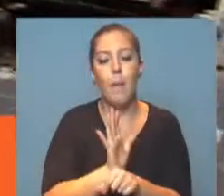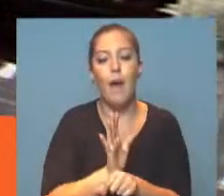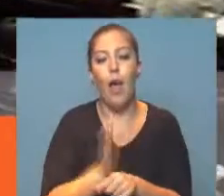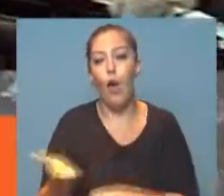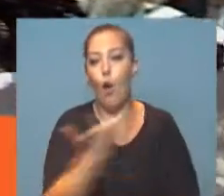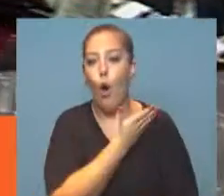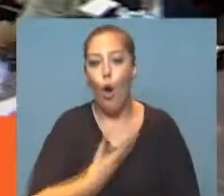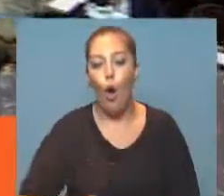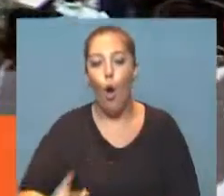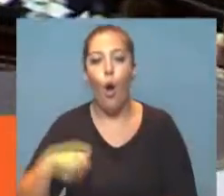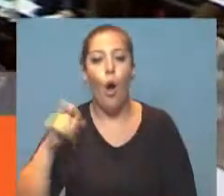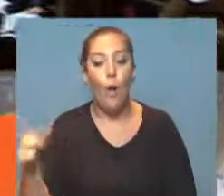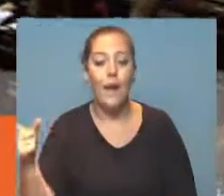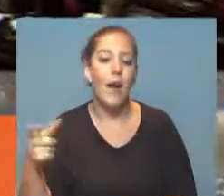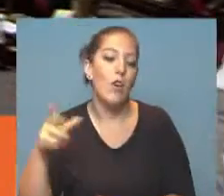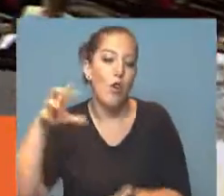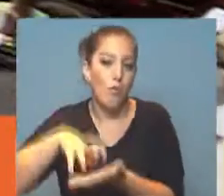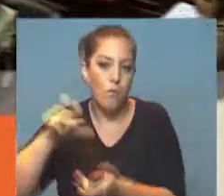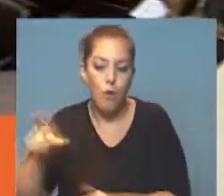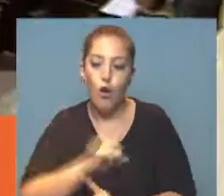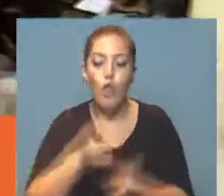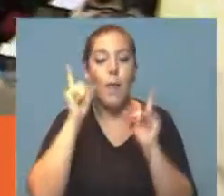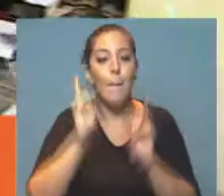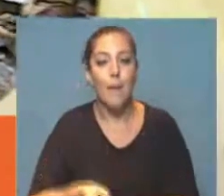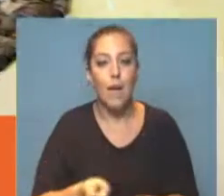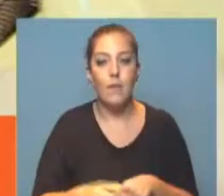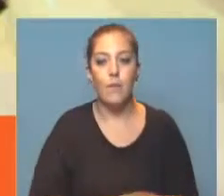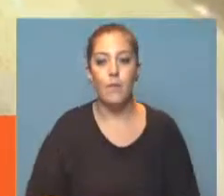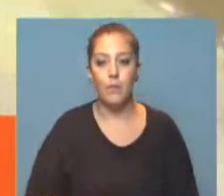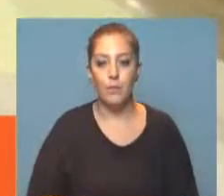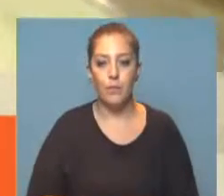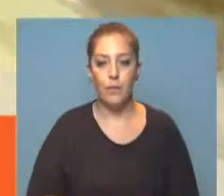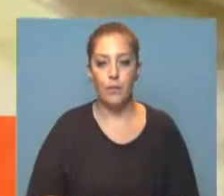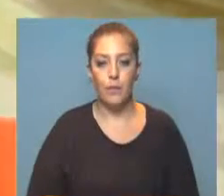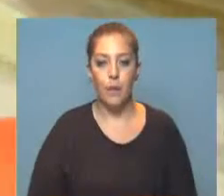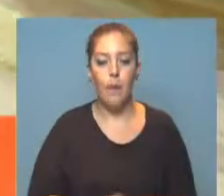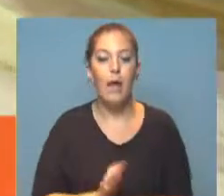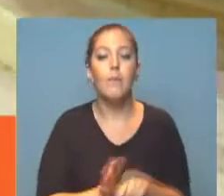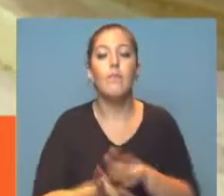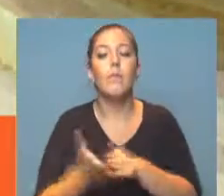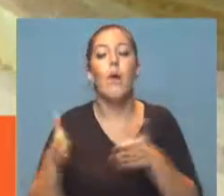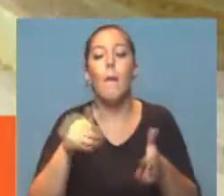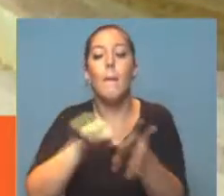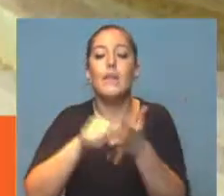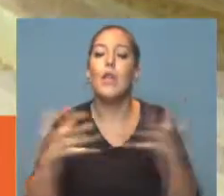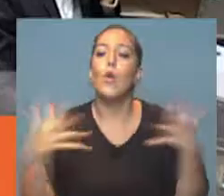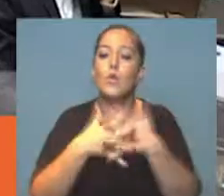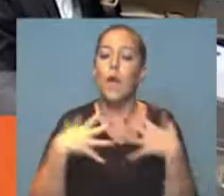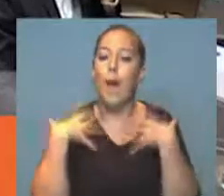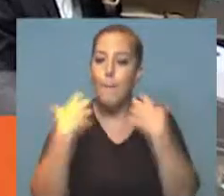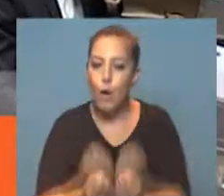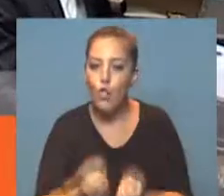al gobierno sino para ir marcando un rumbo de una nación que sea inclusiva solidaria